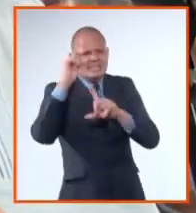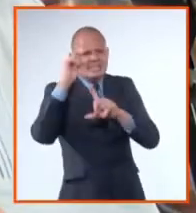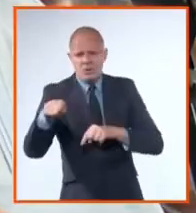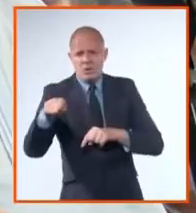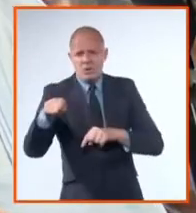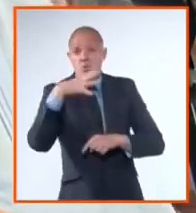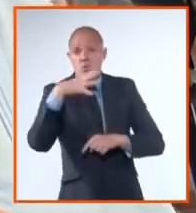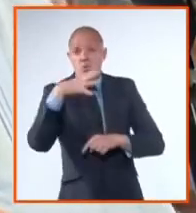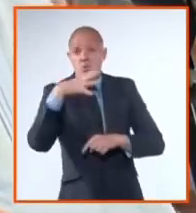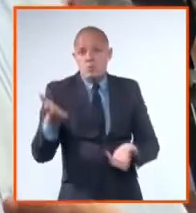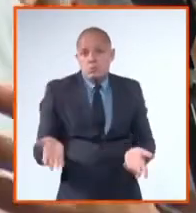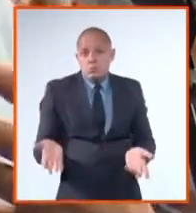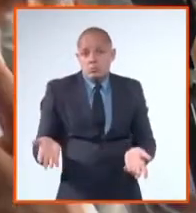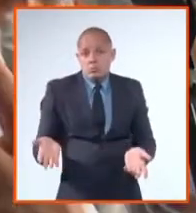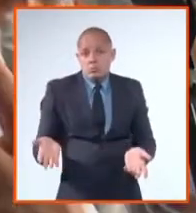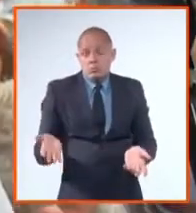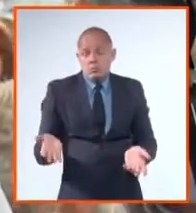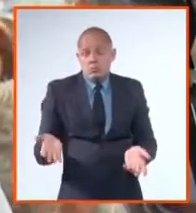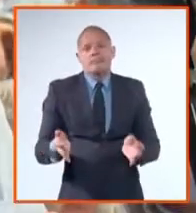quitarnos algunas